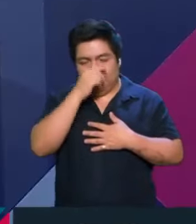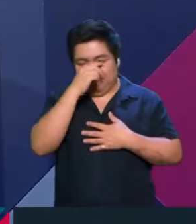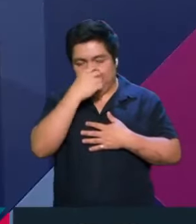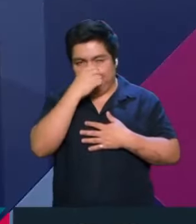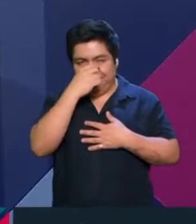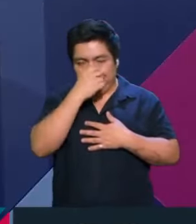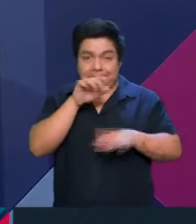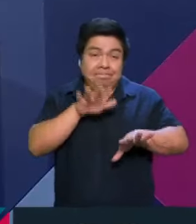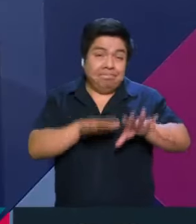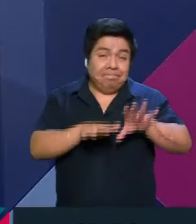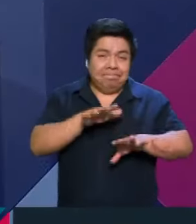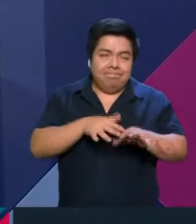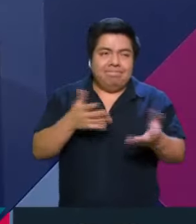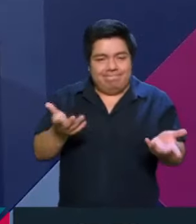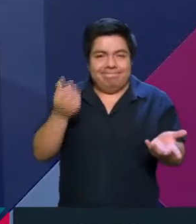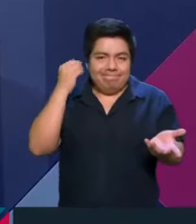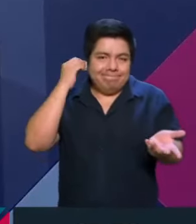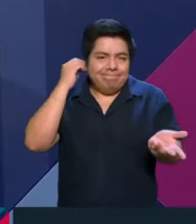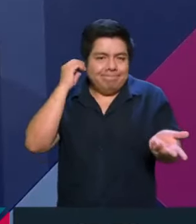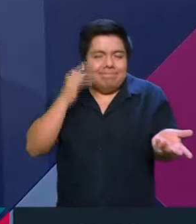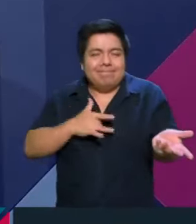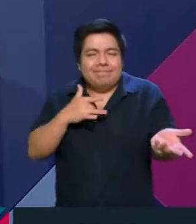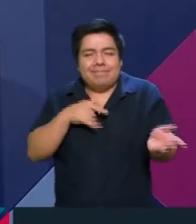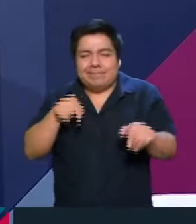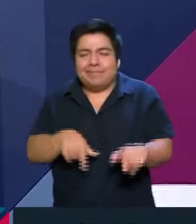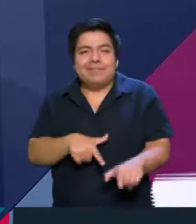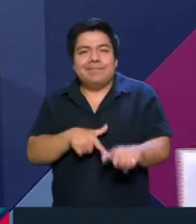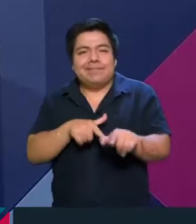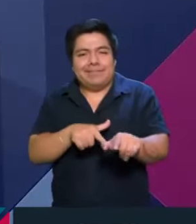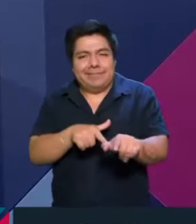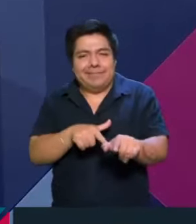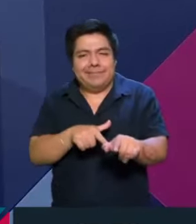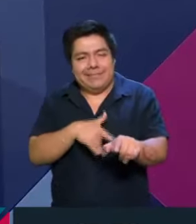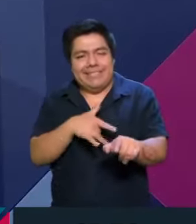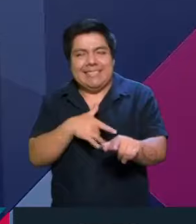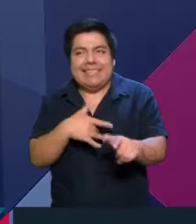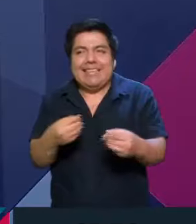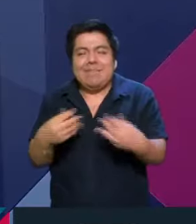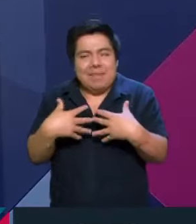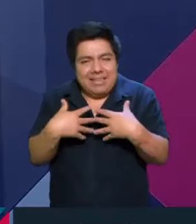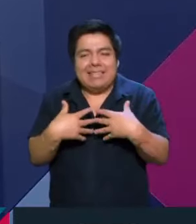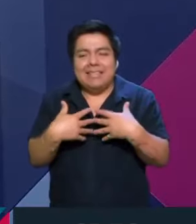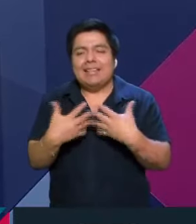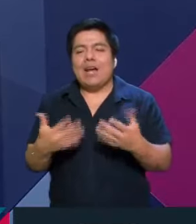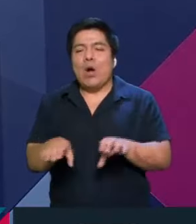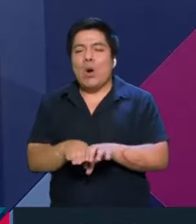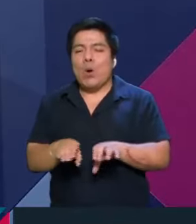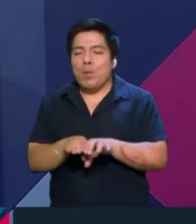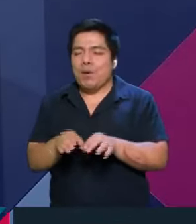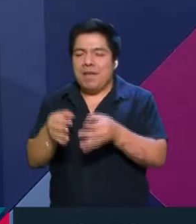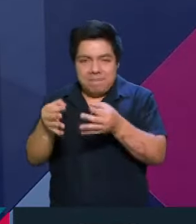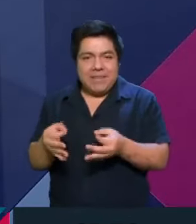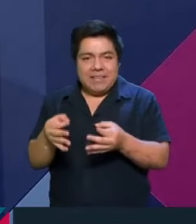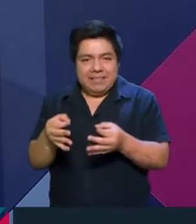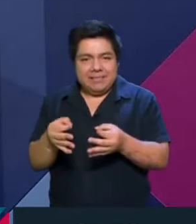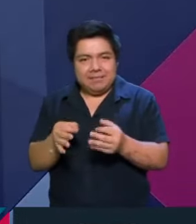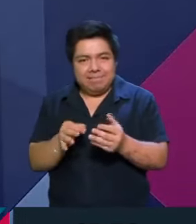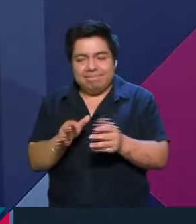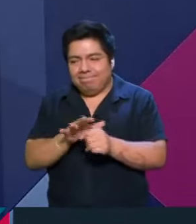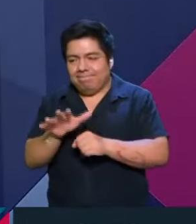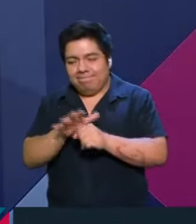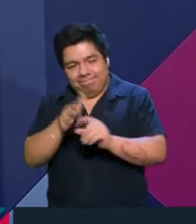de alguna manera, pues a nosotros los que seguimos, nos dieron una definición muy clara de cuál era